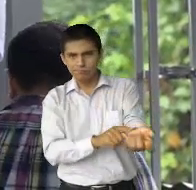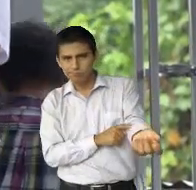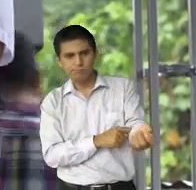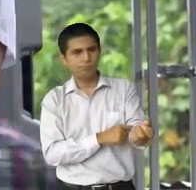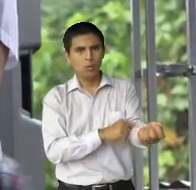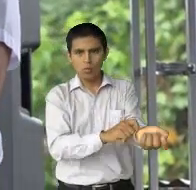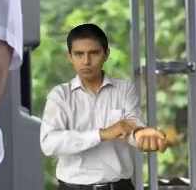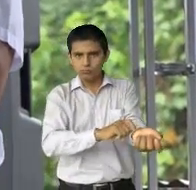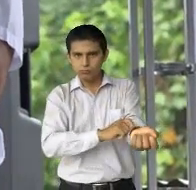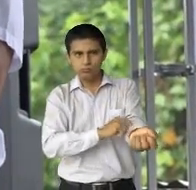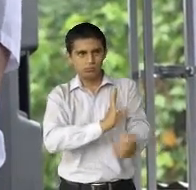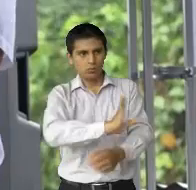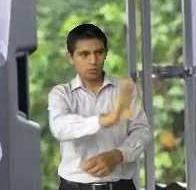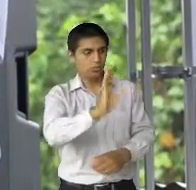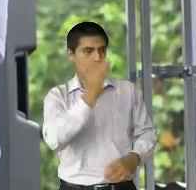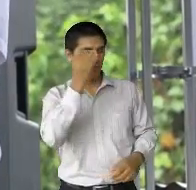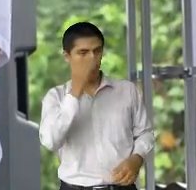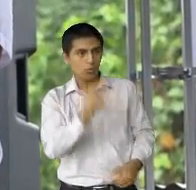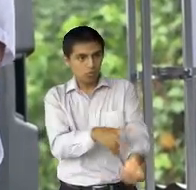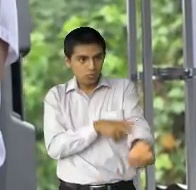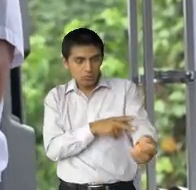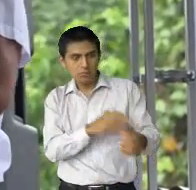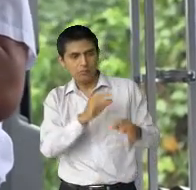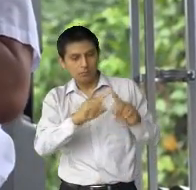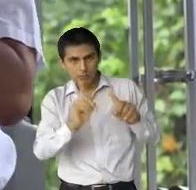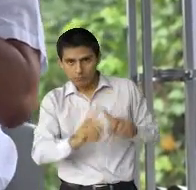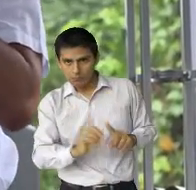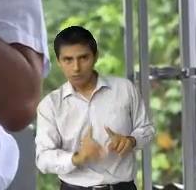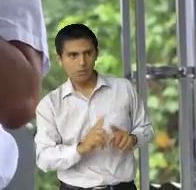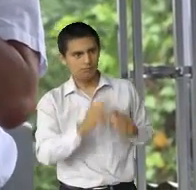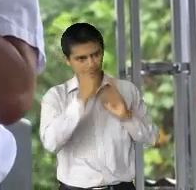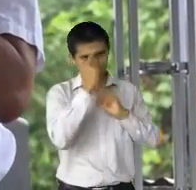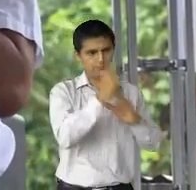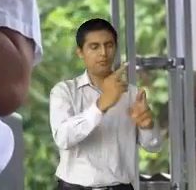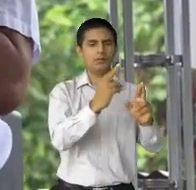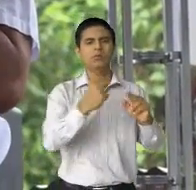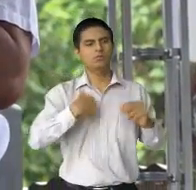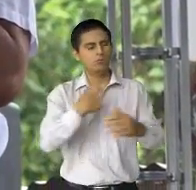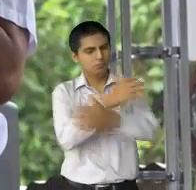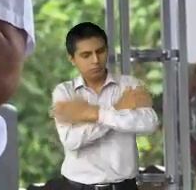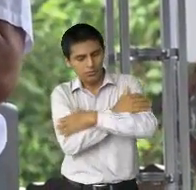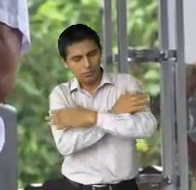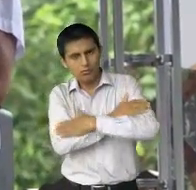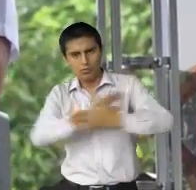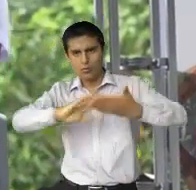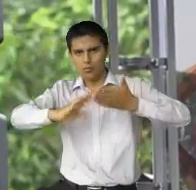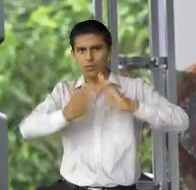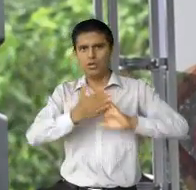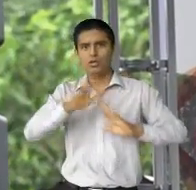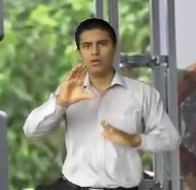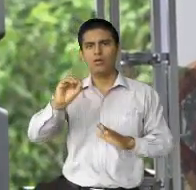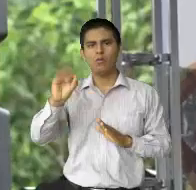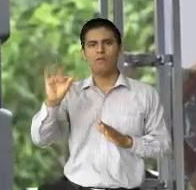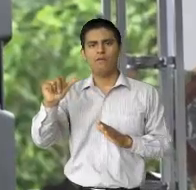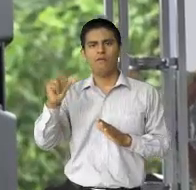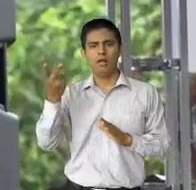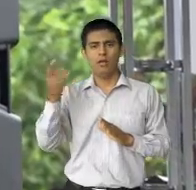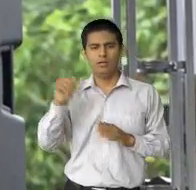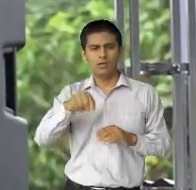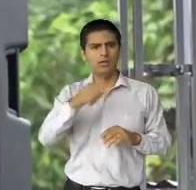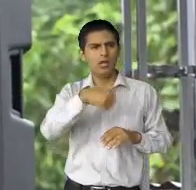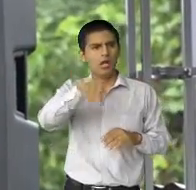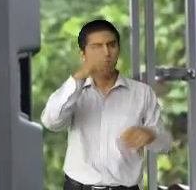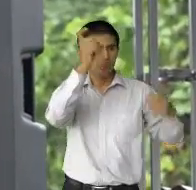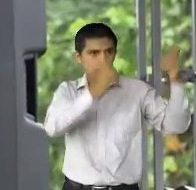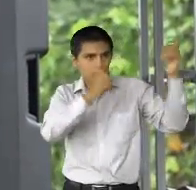nacionalidades, respetando sus saberes ancestrales. Yo quiero primero felicitar a la comunidad cofán hureña, a sus dirigentes, porque han